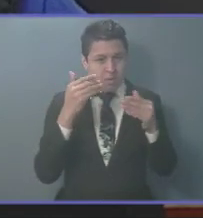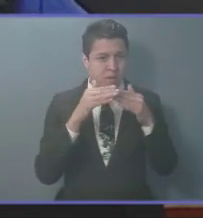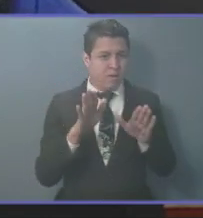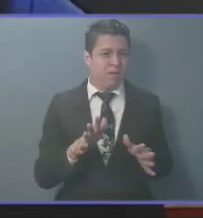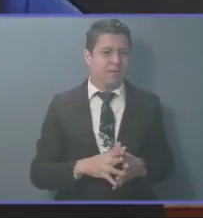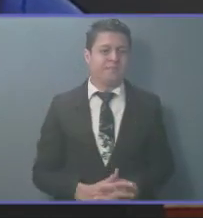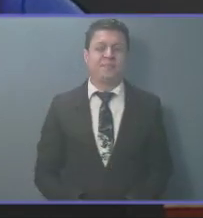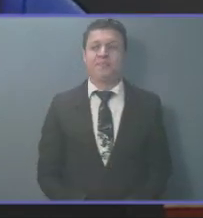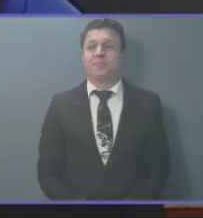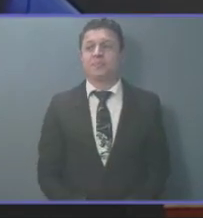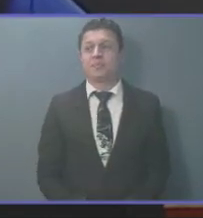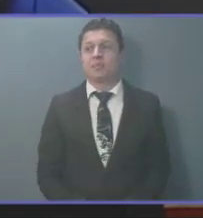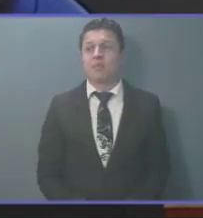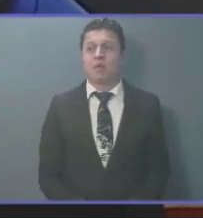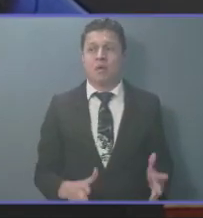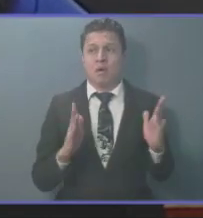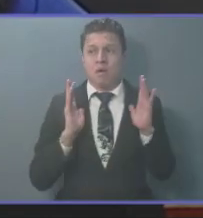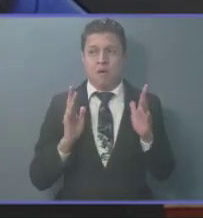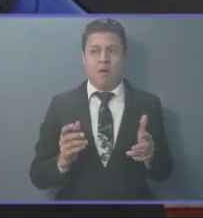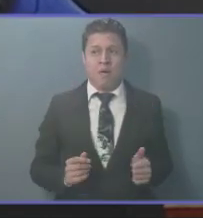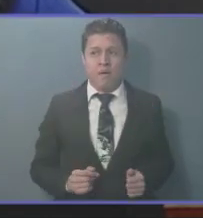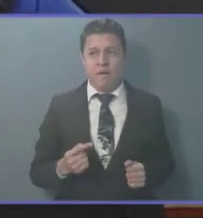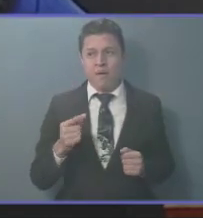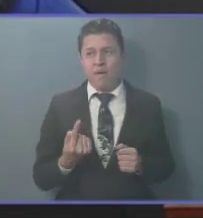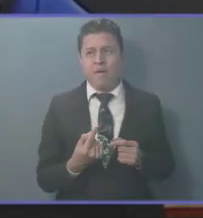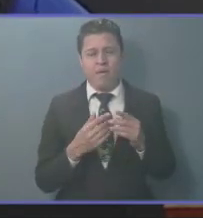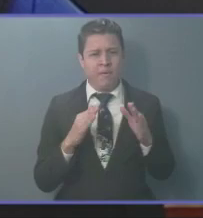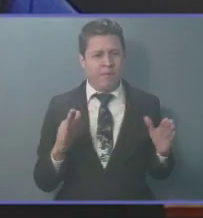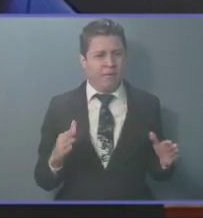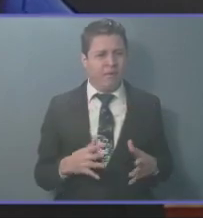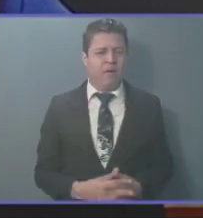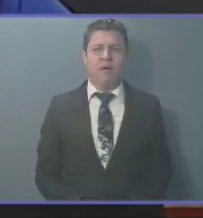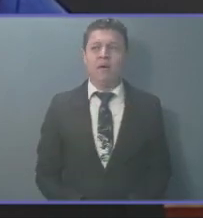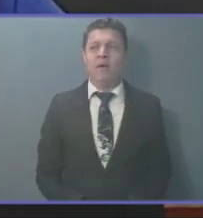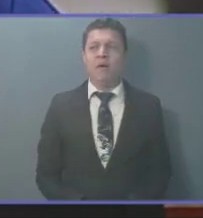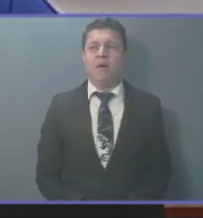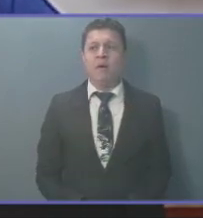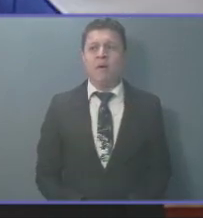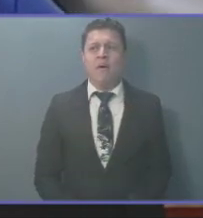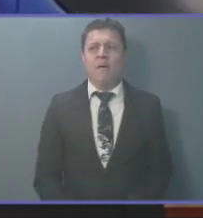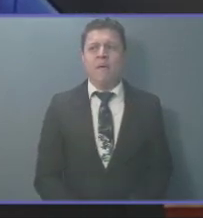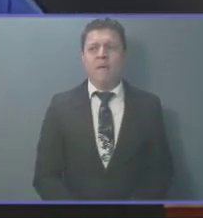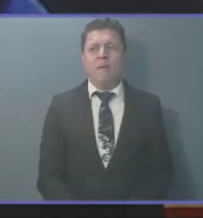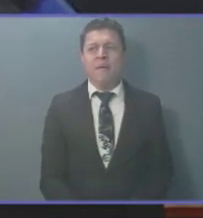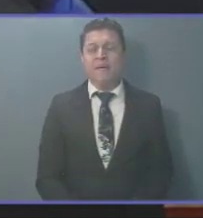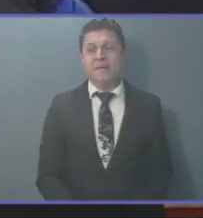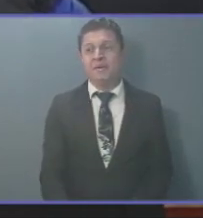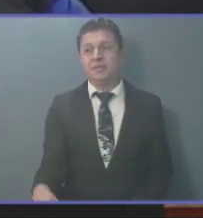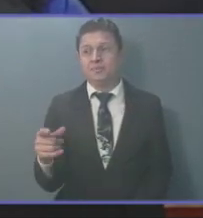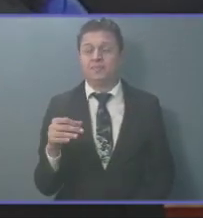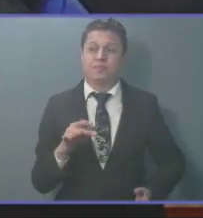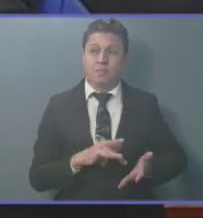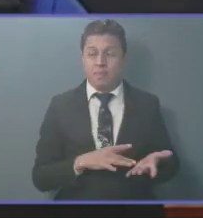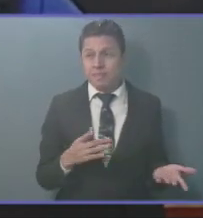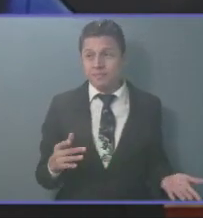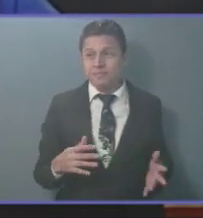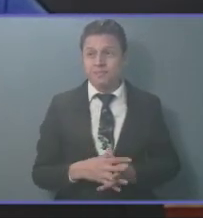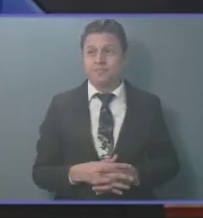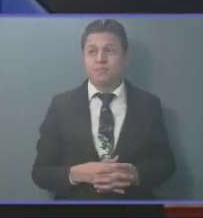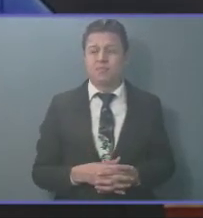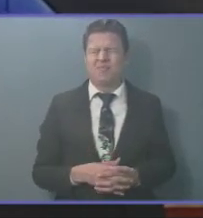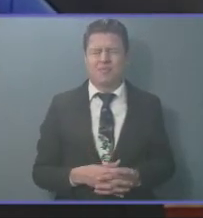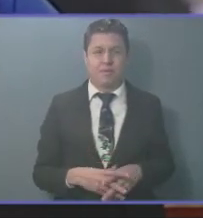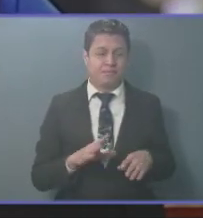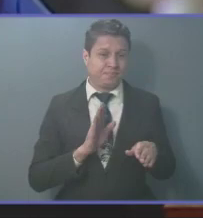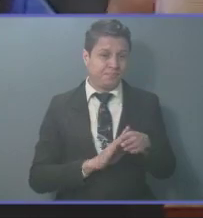diferente al gobierno de la República. Así es que, a propósito de